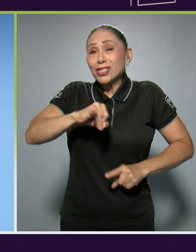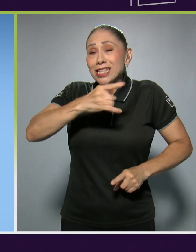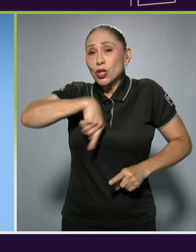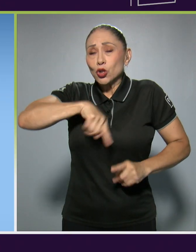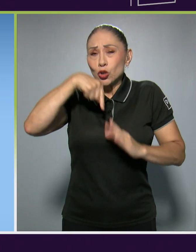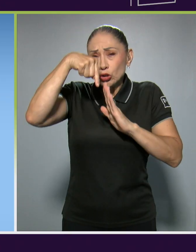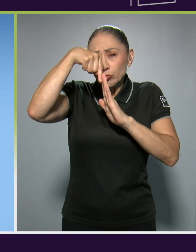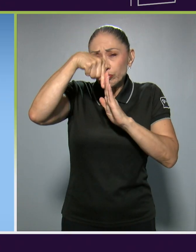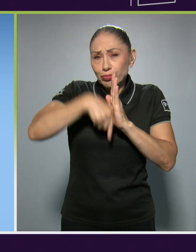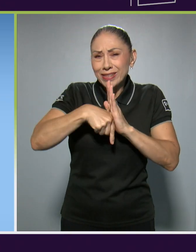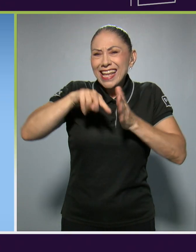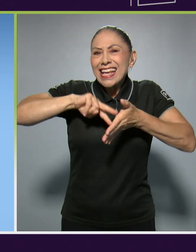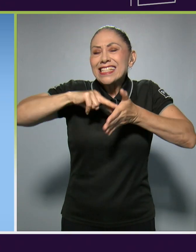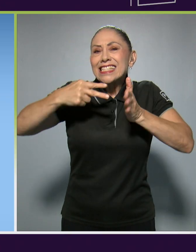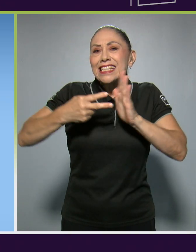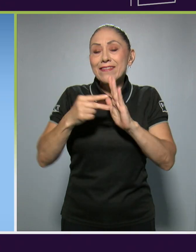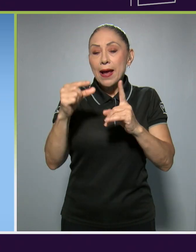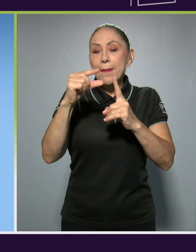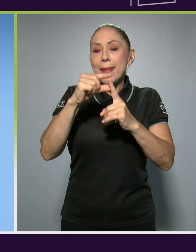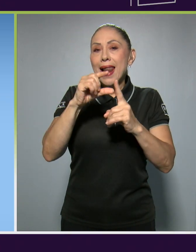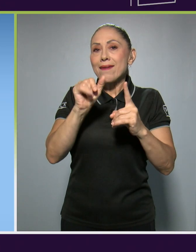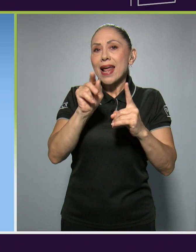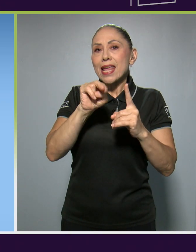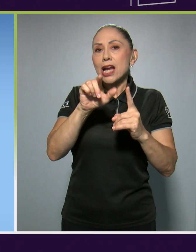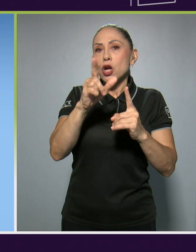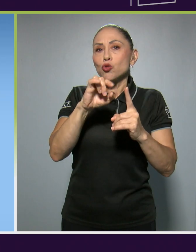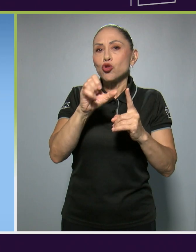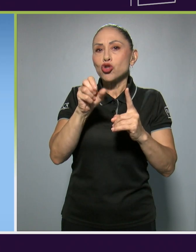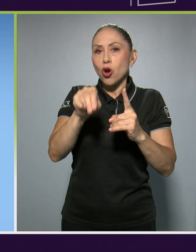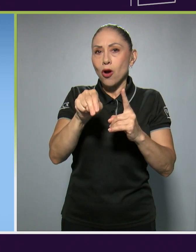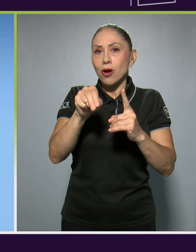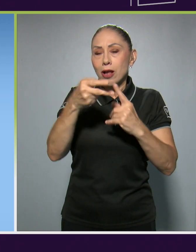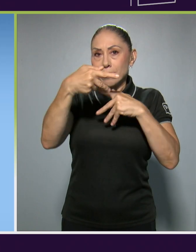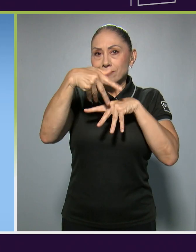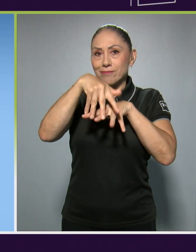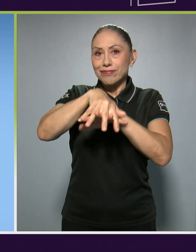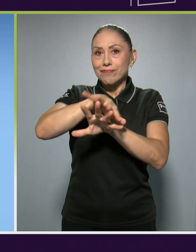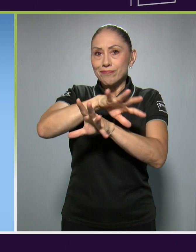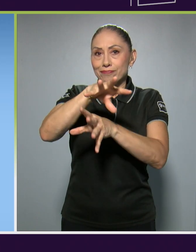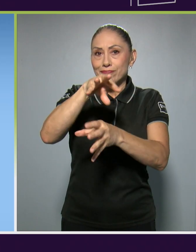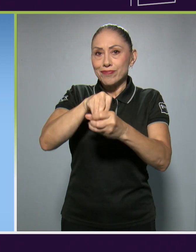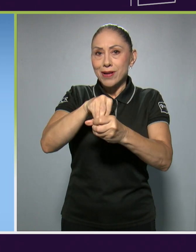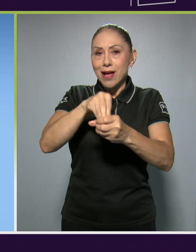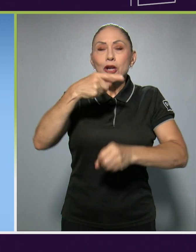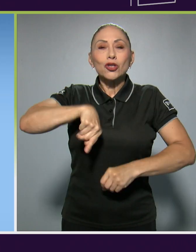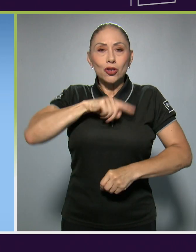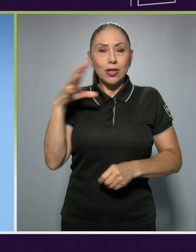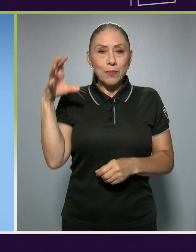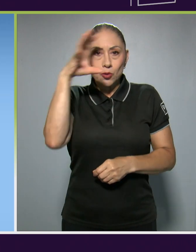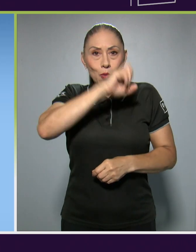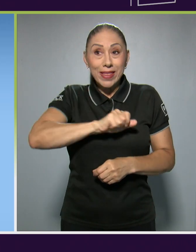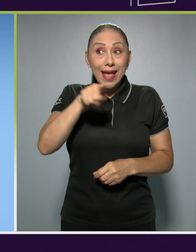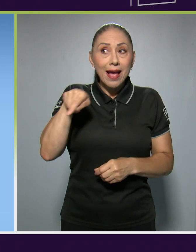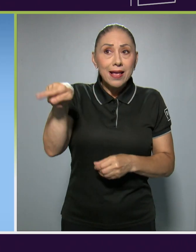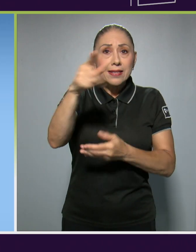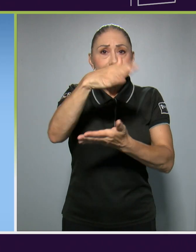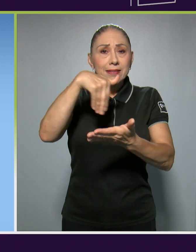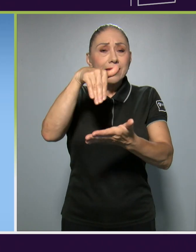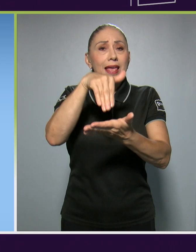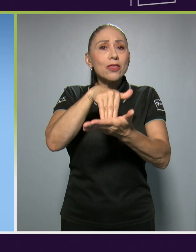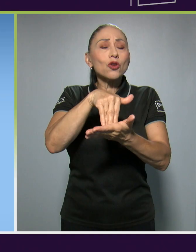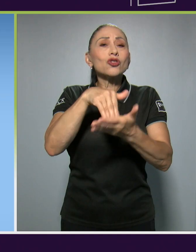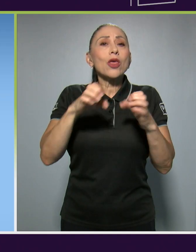significa la palabra inclusión, nos damos cuenta que los centros educativos no están hablando sobre eso, están hablando sobre